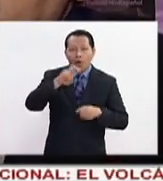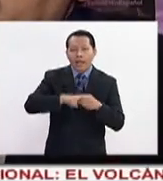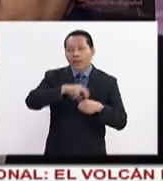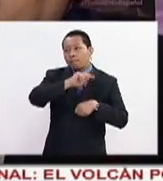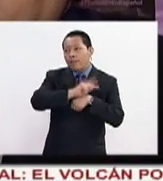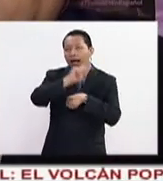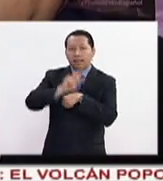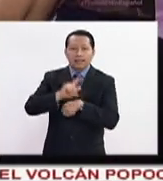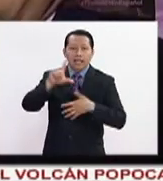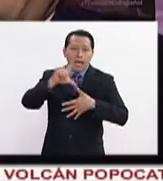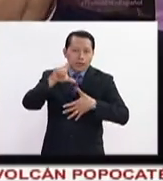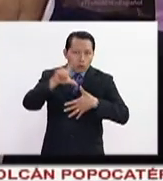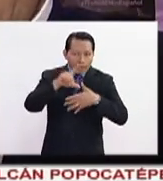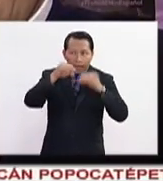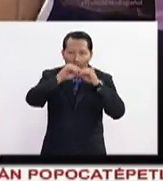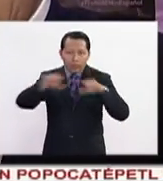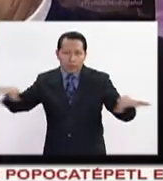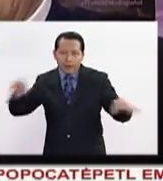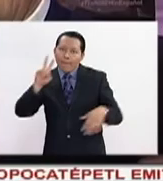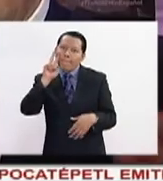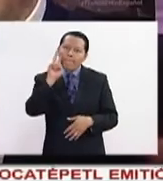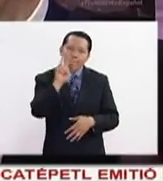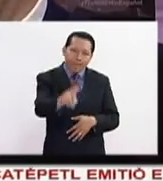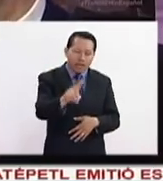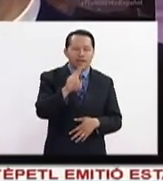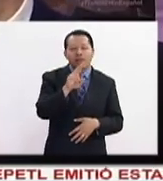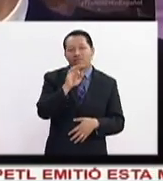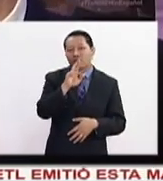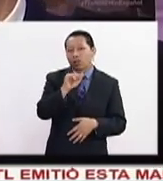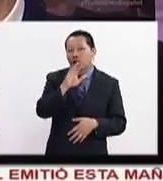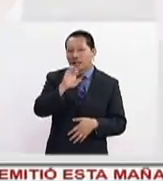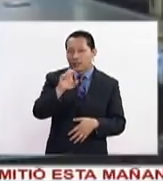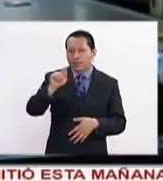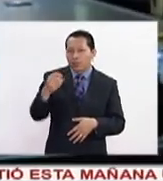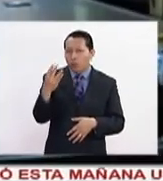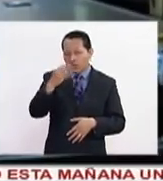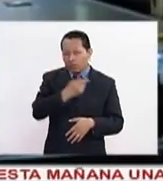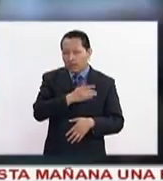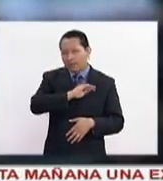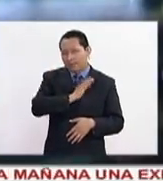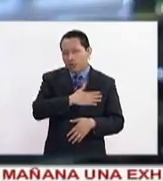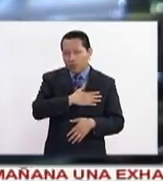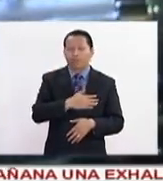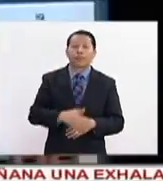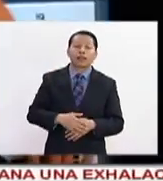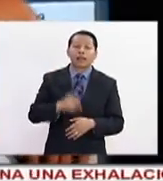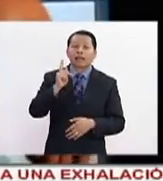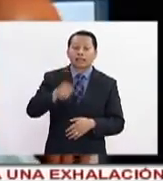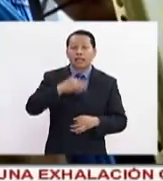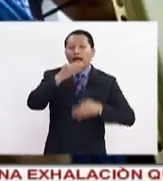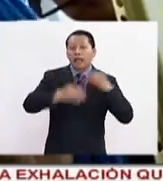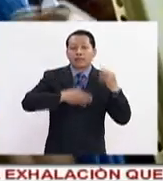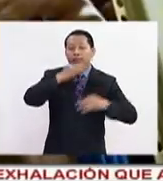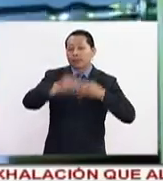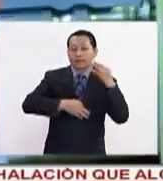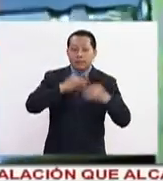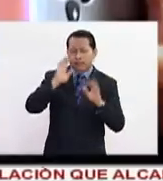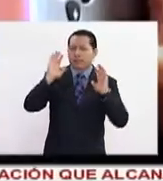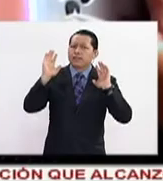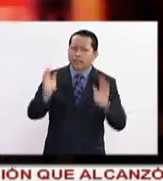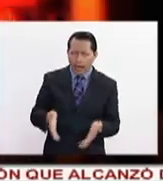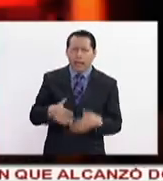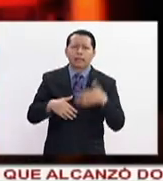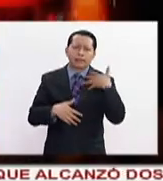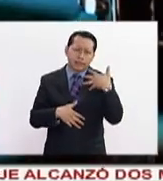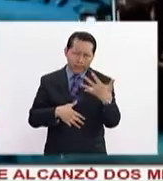demás países de América Latina que ven la cadena de France 24 en español. De esta manera, el canal informativo, que ya tiene presencia en los